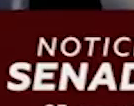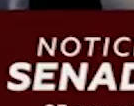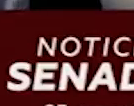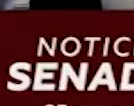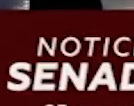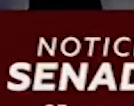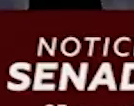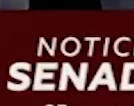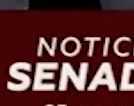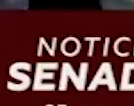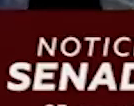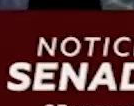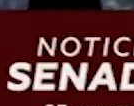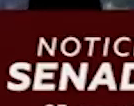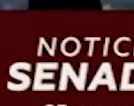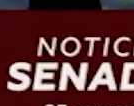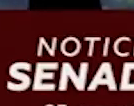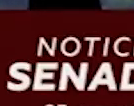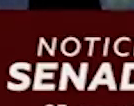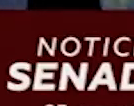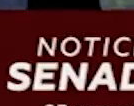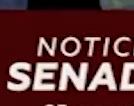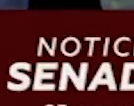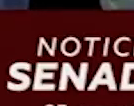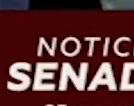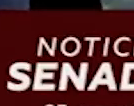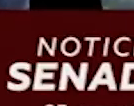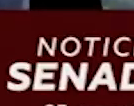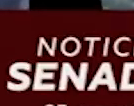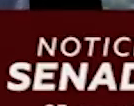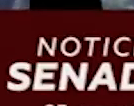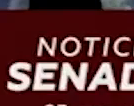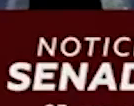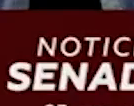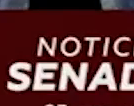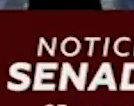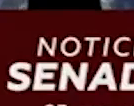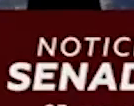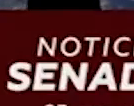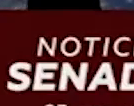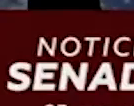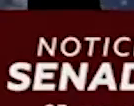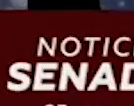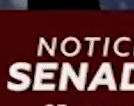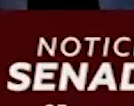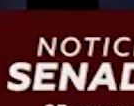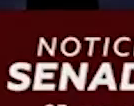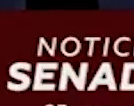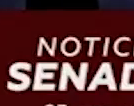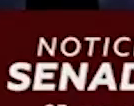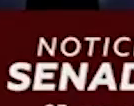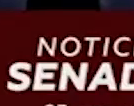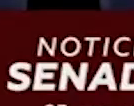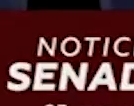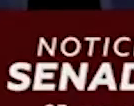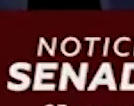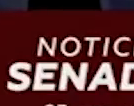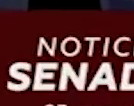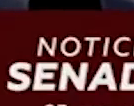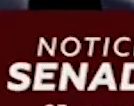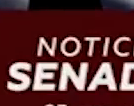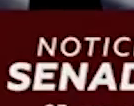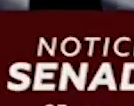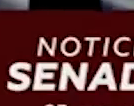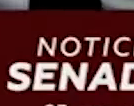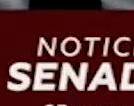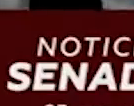amenaza del cambio climático ya no es algo que va a venir sino es algo con lo que ya vivimos y se vivió en el norte del